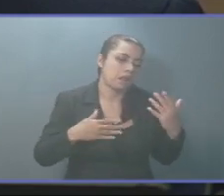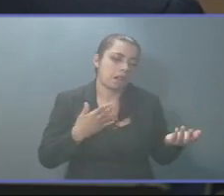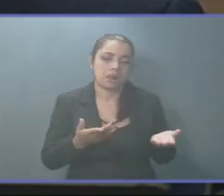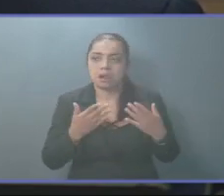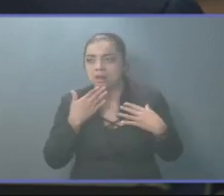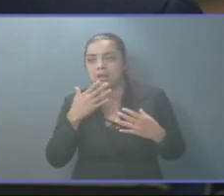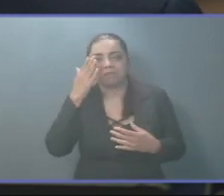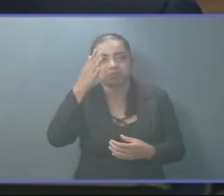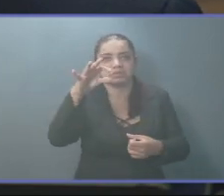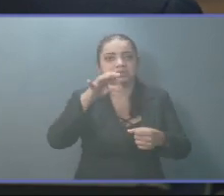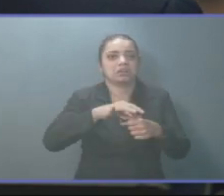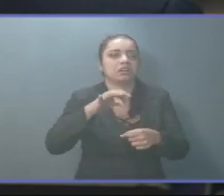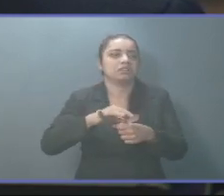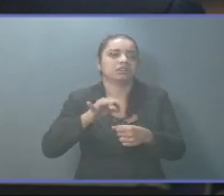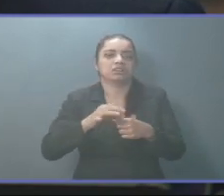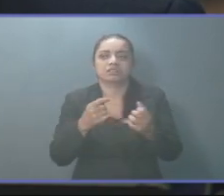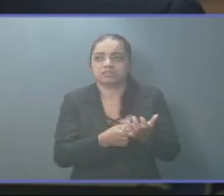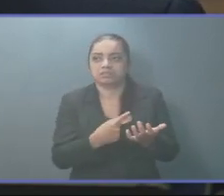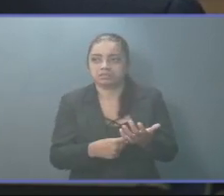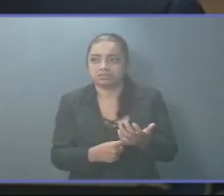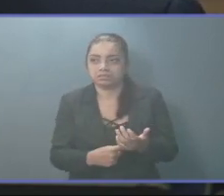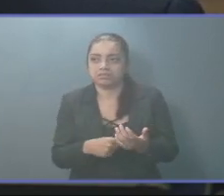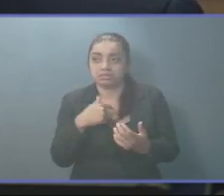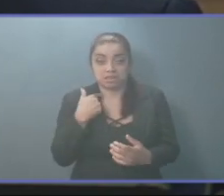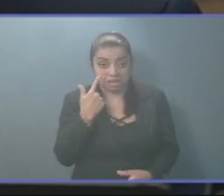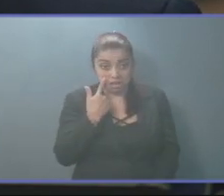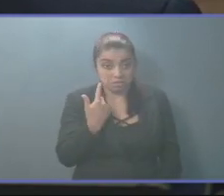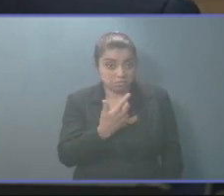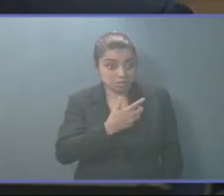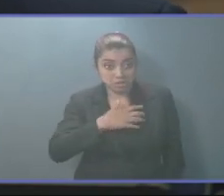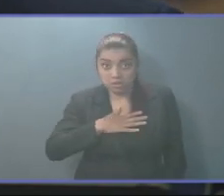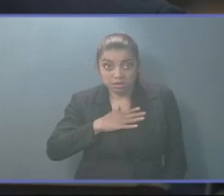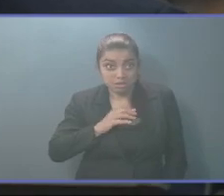próximas elecciones. Si no hubiera sido por nosotros,